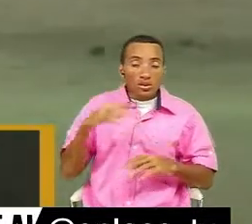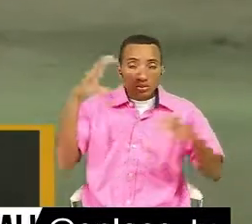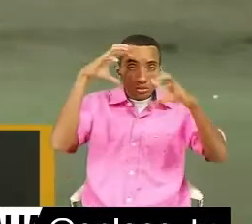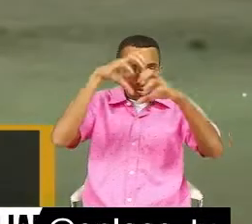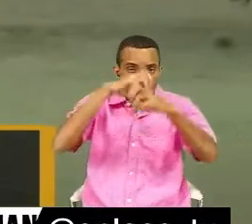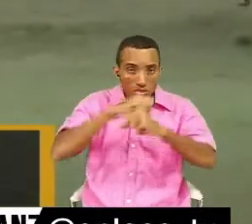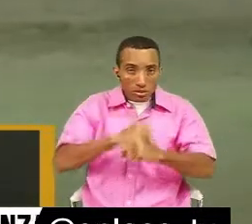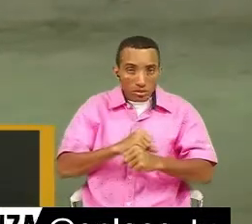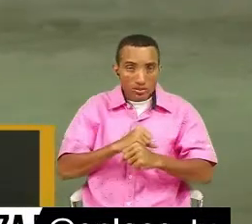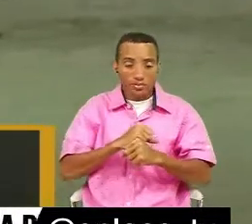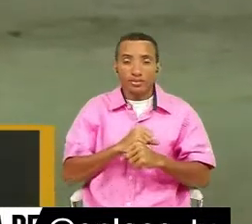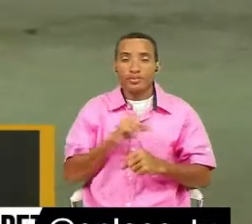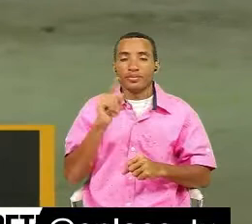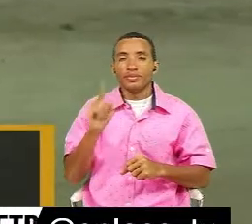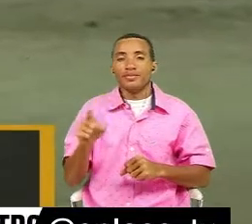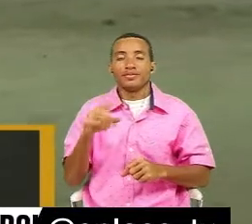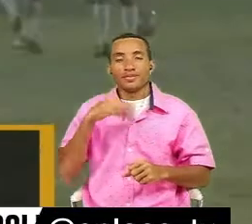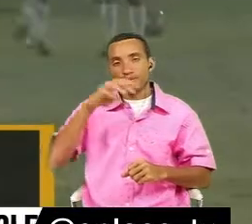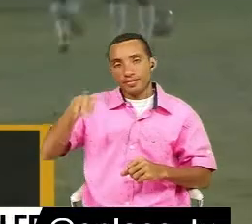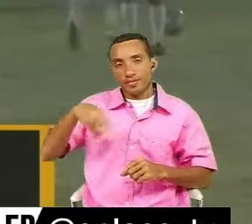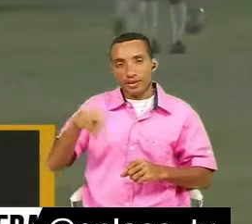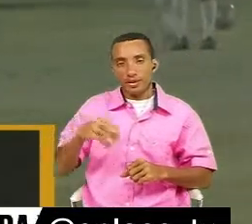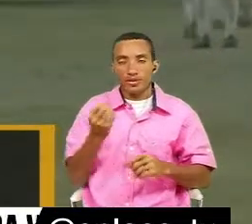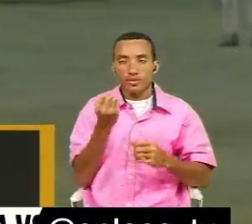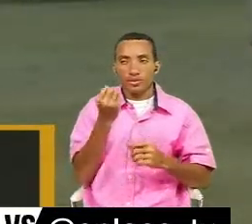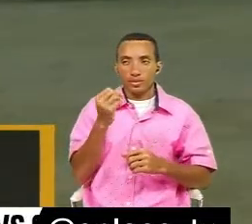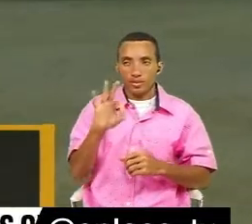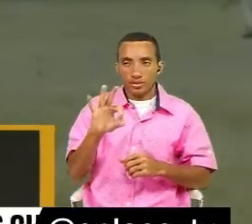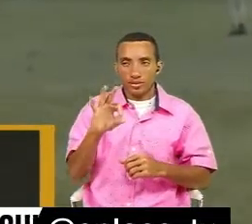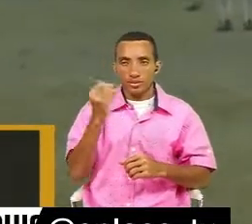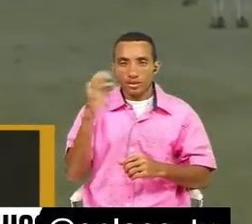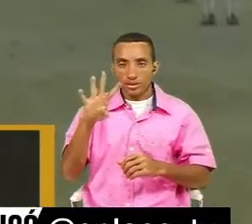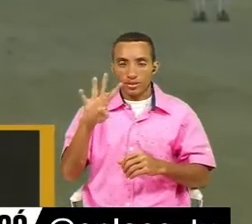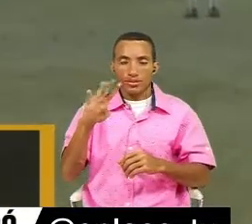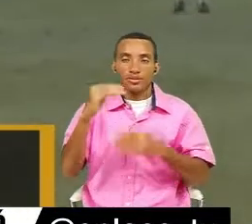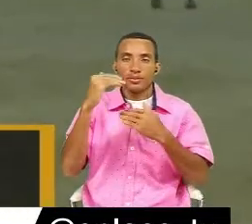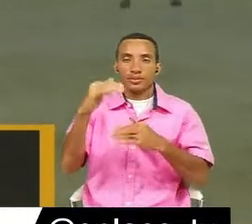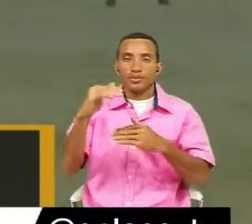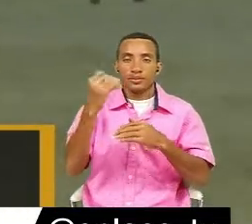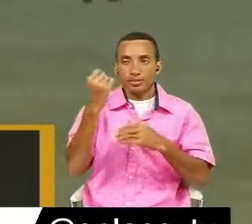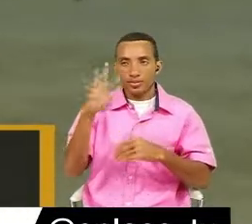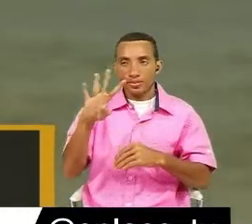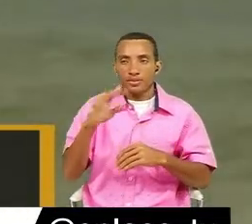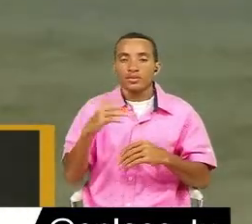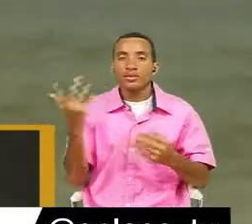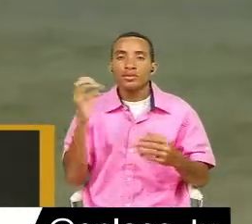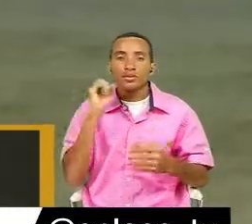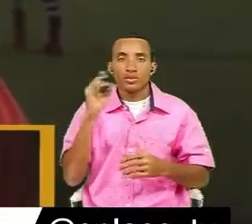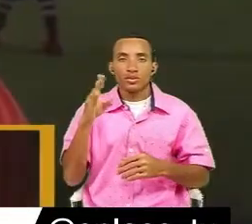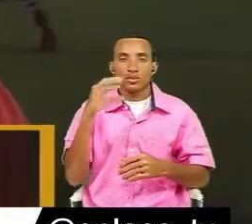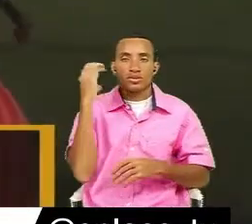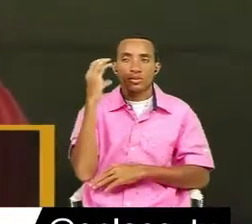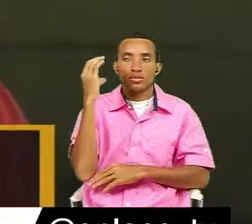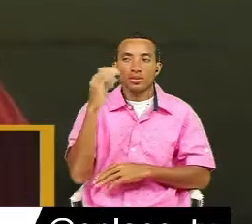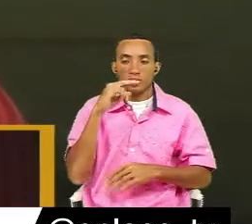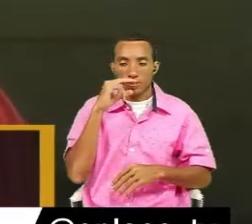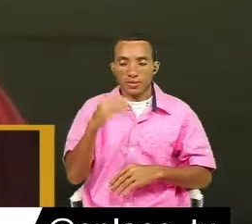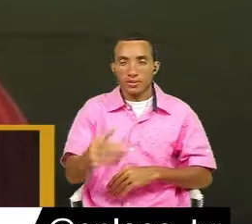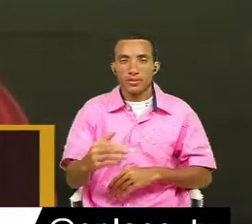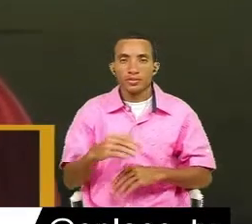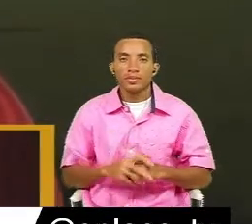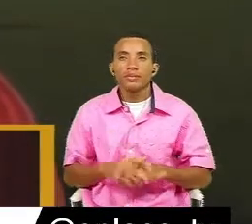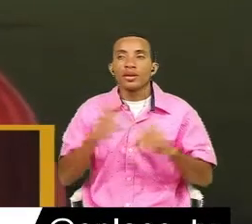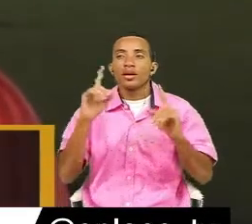de fútbol a la categoría sub-14 y lo hace con el representativo del Club Colombianitos. En este momento pues al fondo